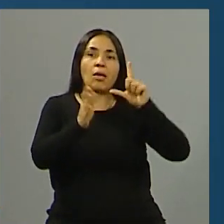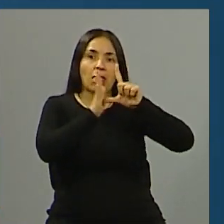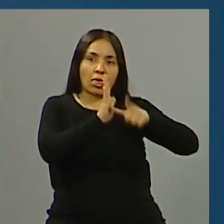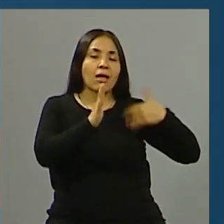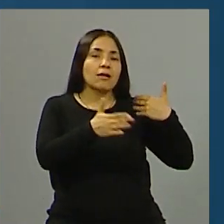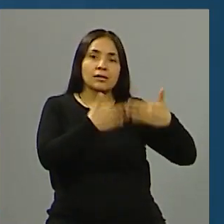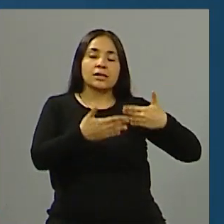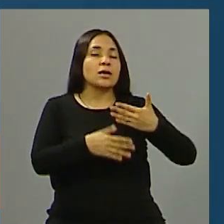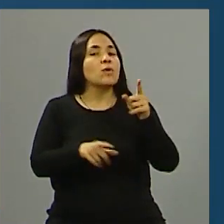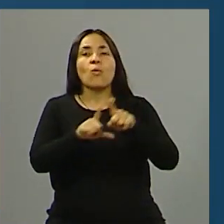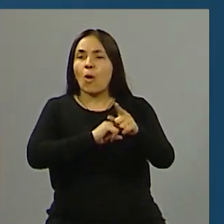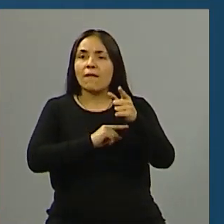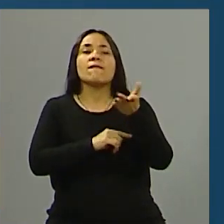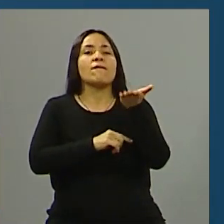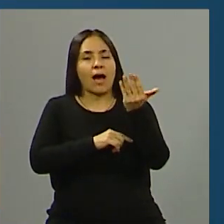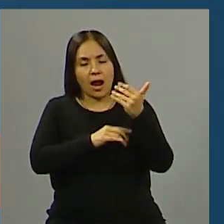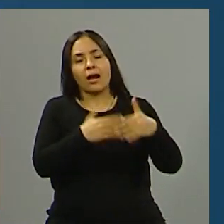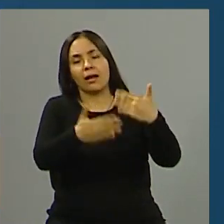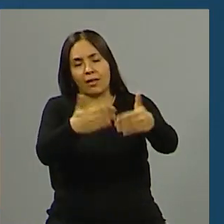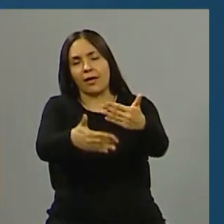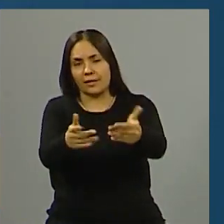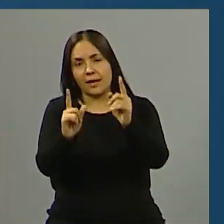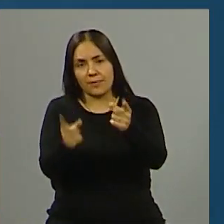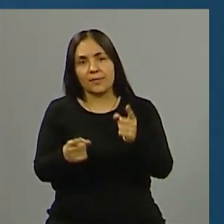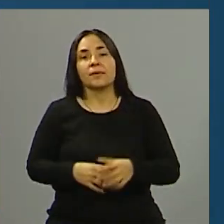pendientes todavía, pero para que tengamos